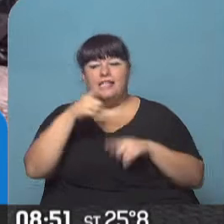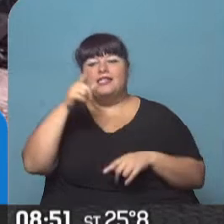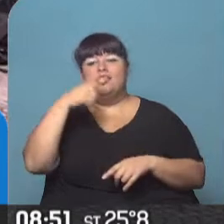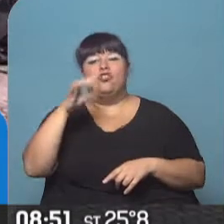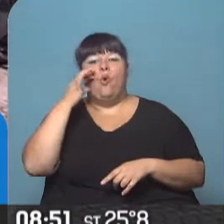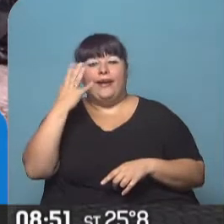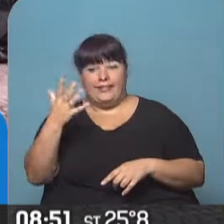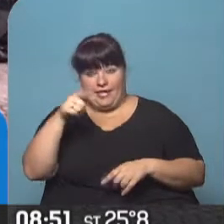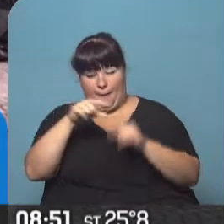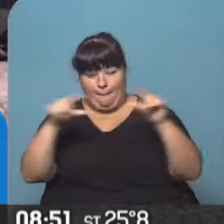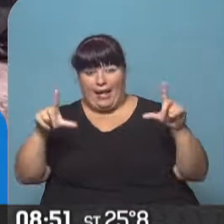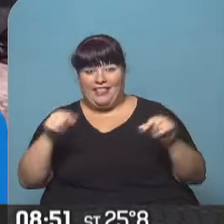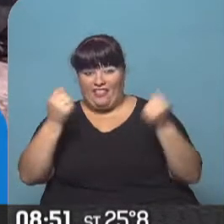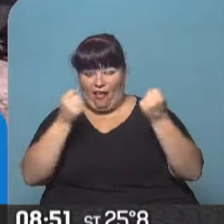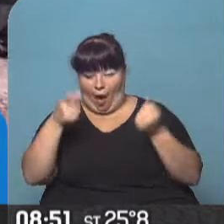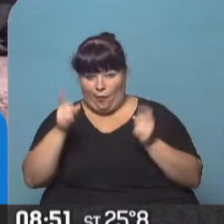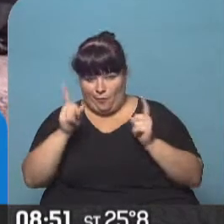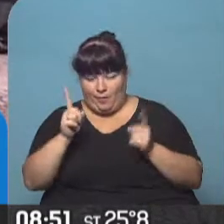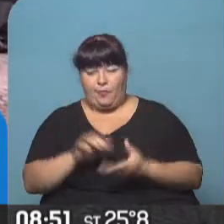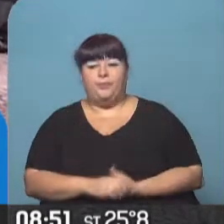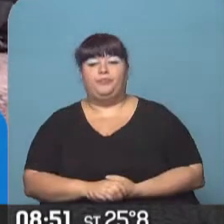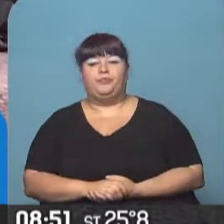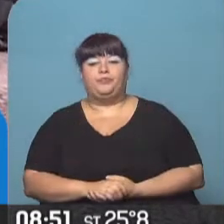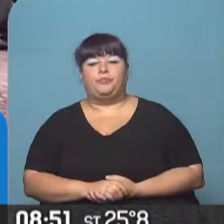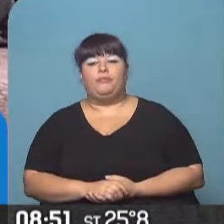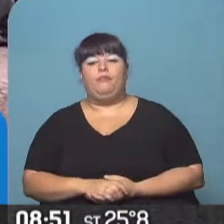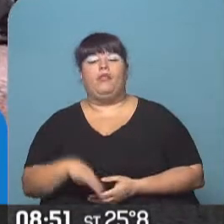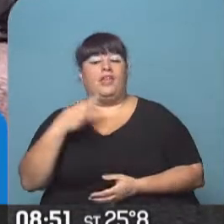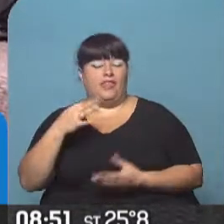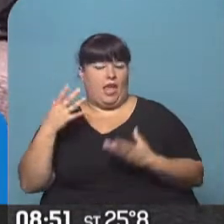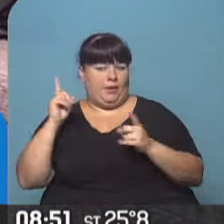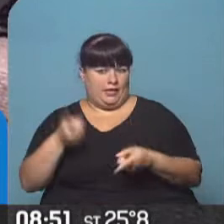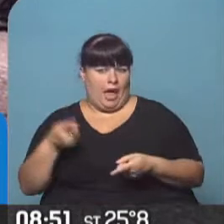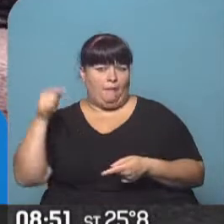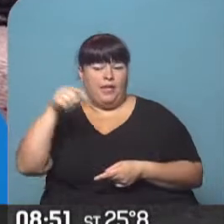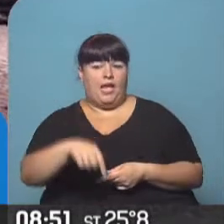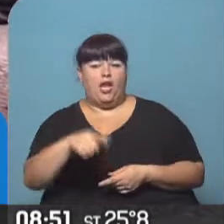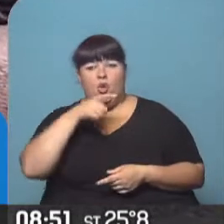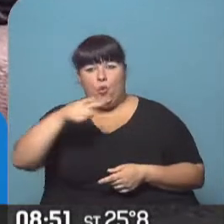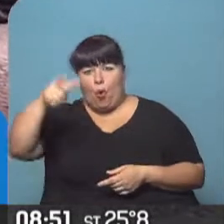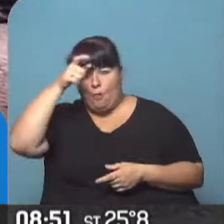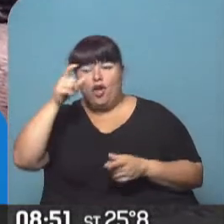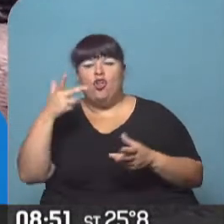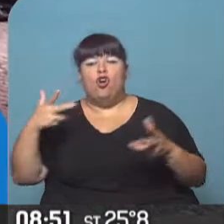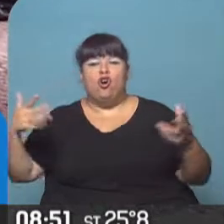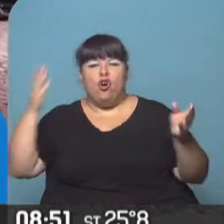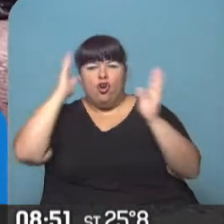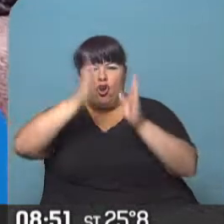KYX145, esa es la patente del vehículo. Tuvieron que intervenir los bomberos cortando